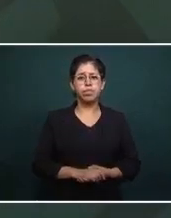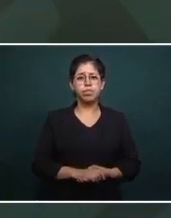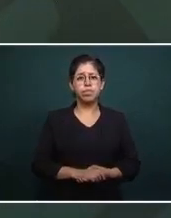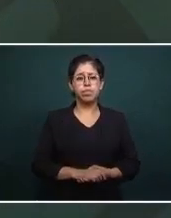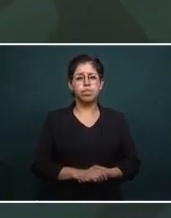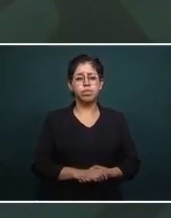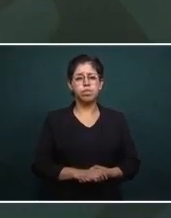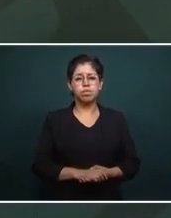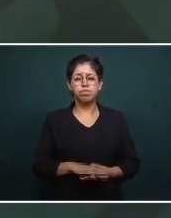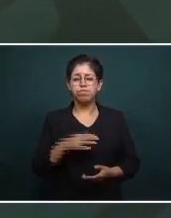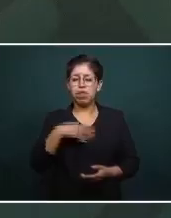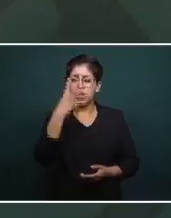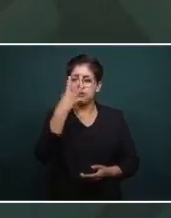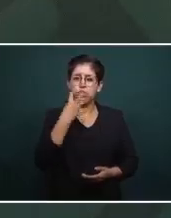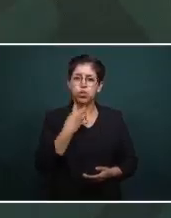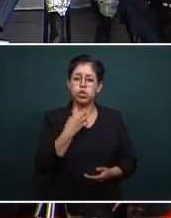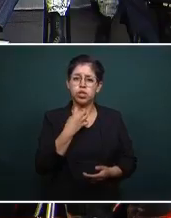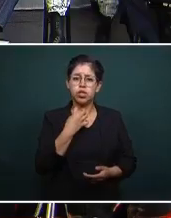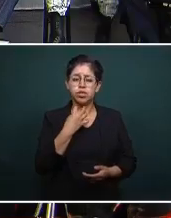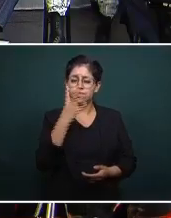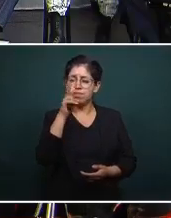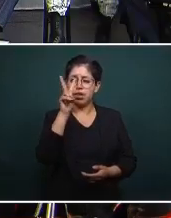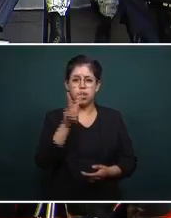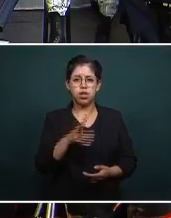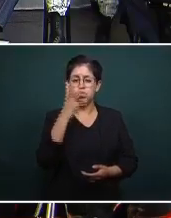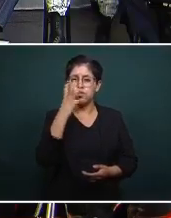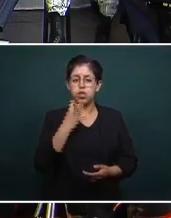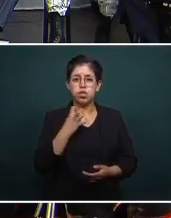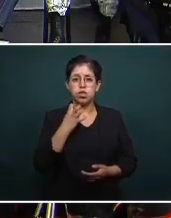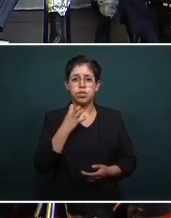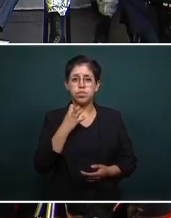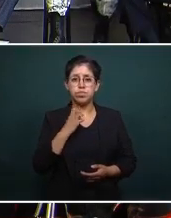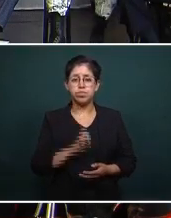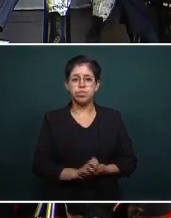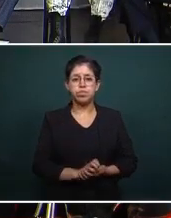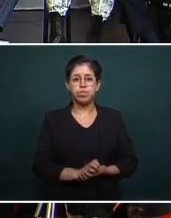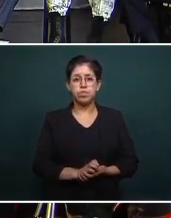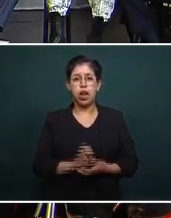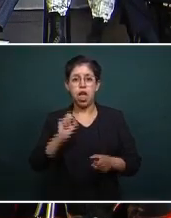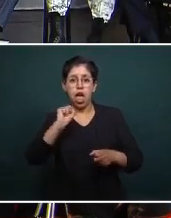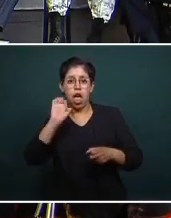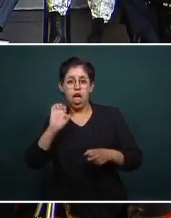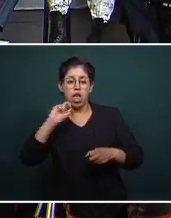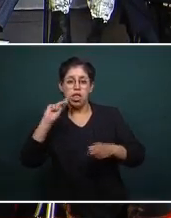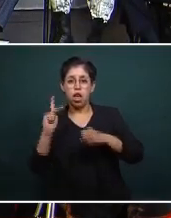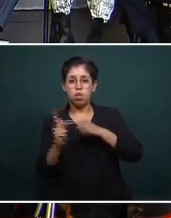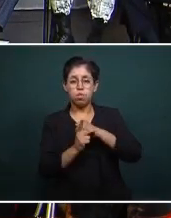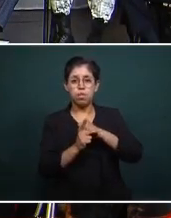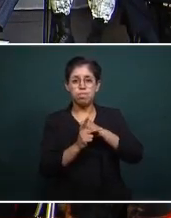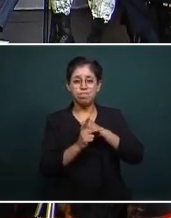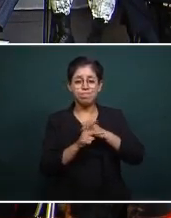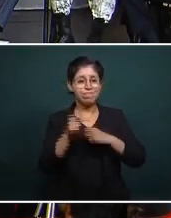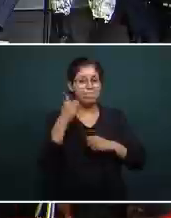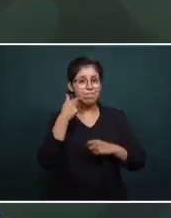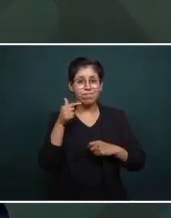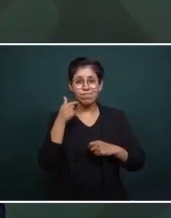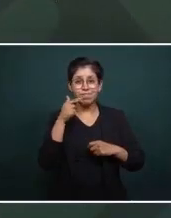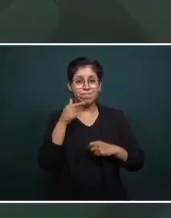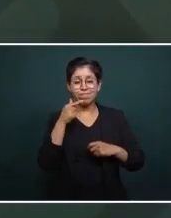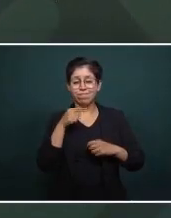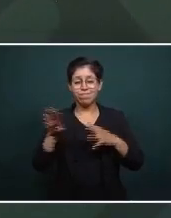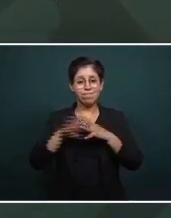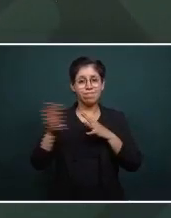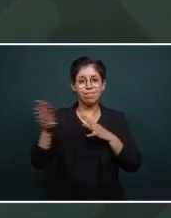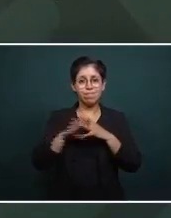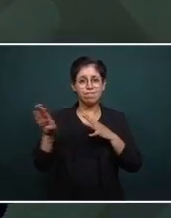y desgraciadamente, en los países europeos. Y uno de los países con menos